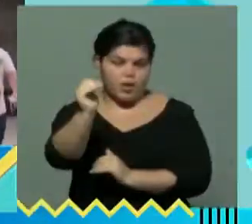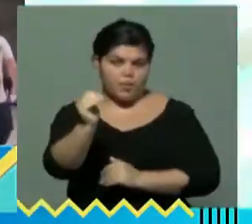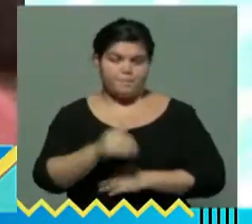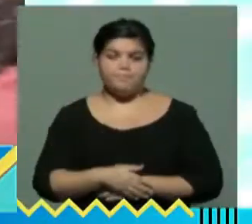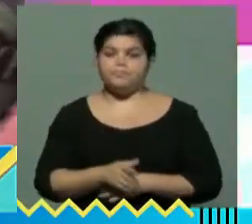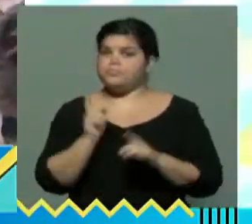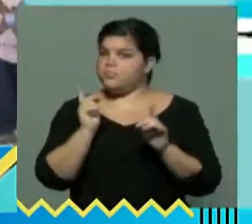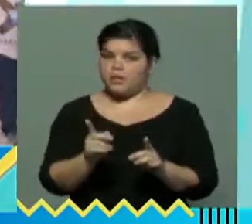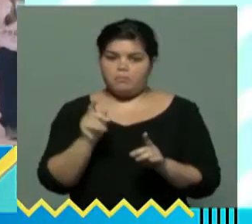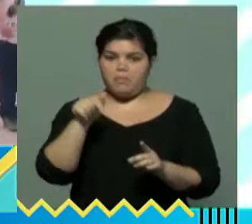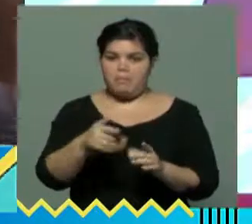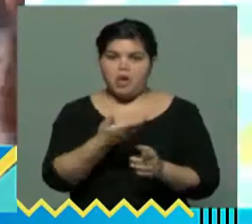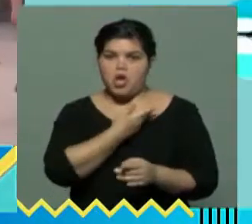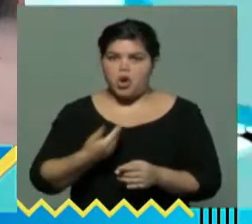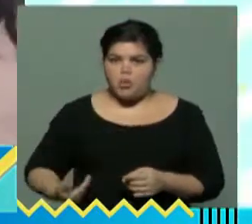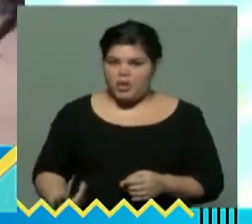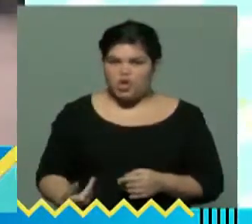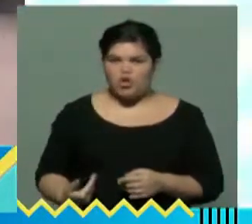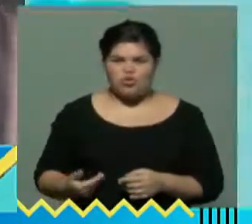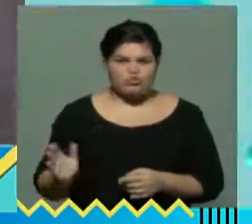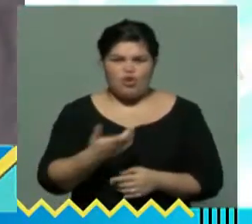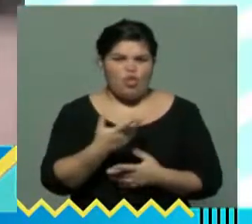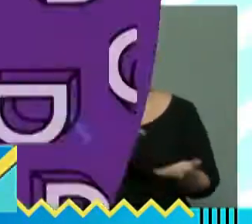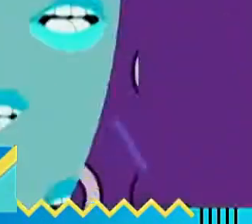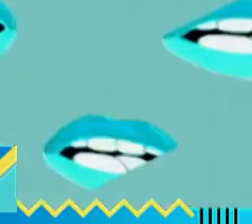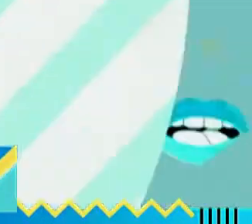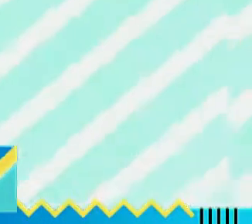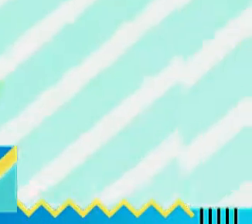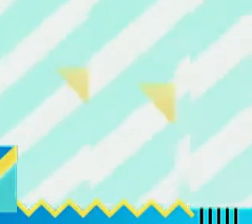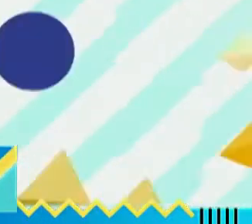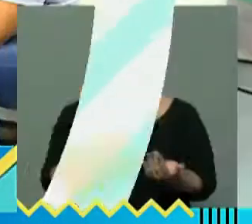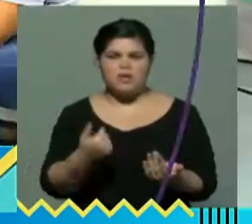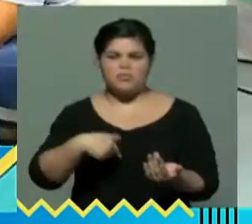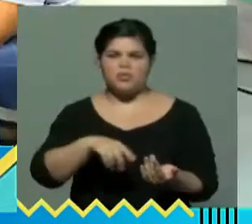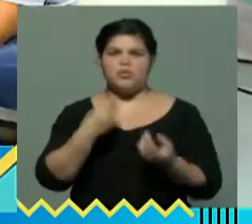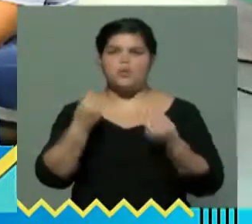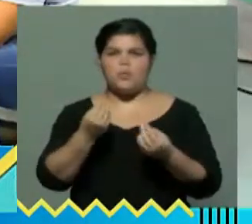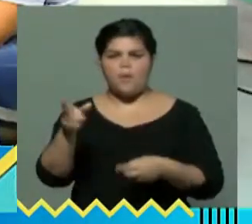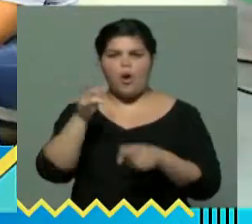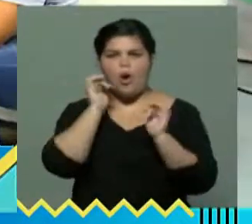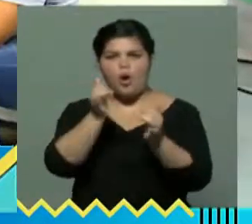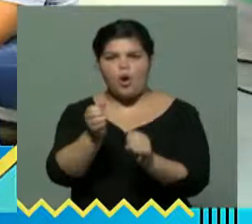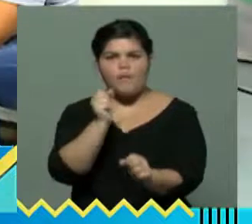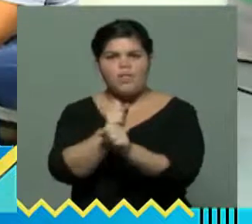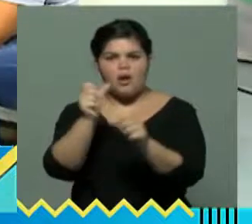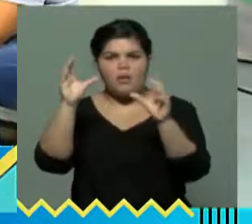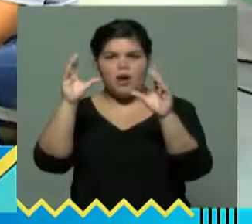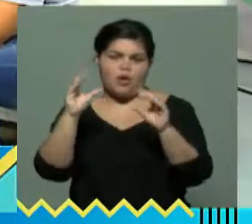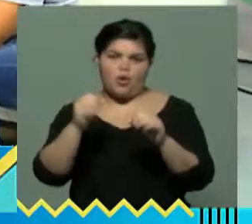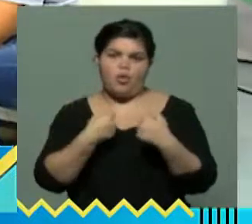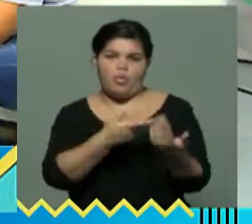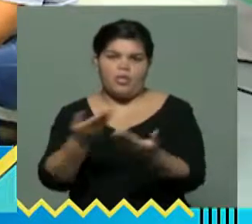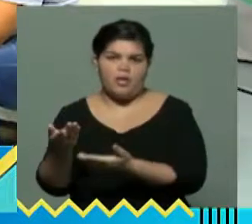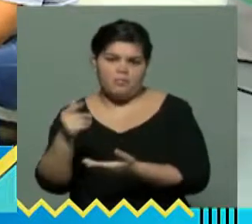de eso, hay un gobierno que verdaderamente precariza, entonces a mí no me termina de cerrar esta búsqueda de bajar el desempleo joven al mismo tiempo que se dan todos